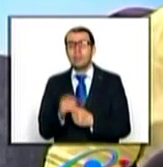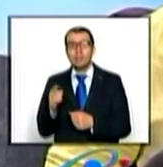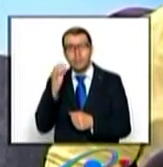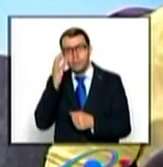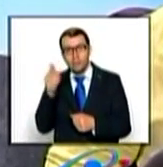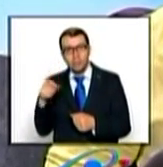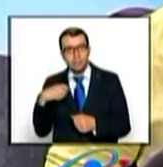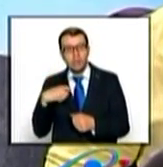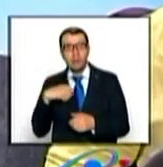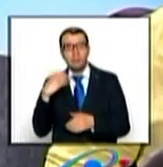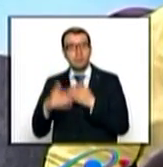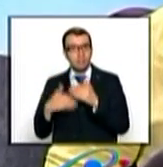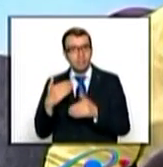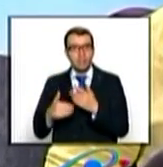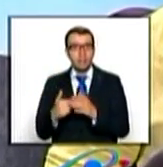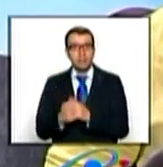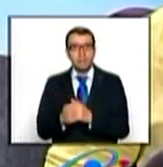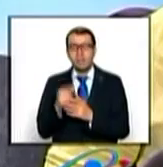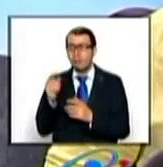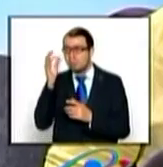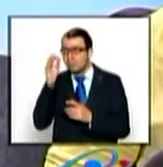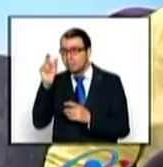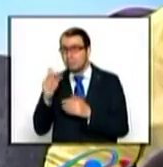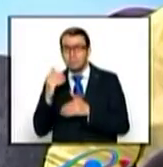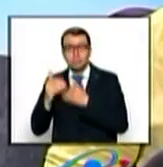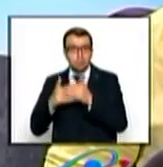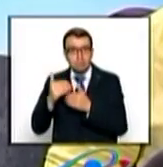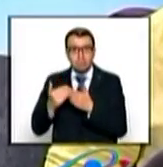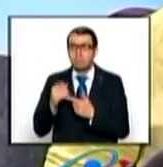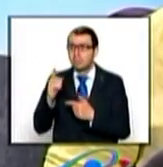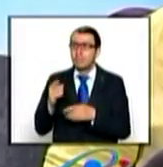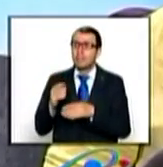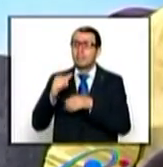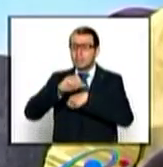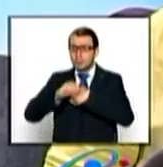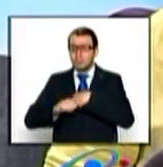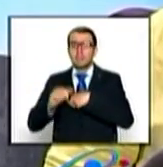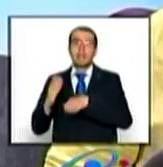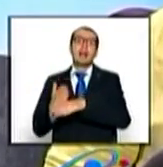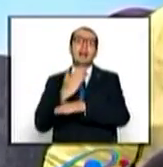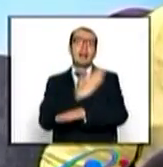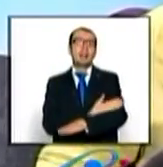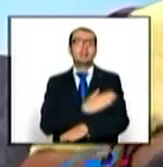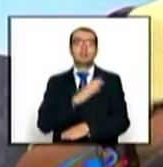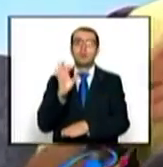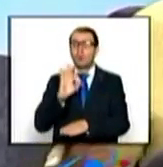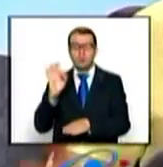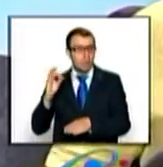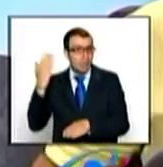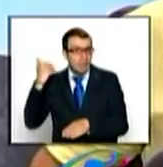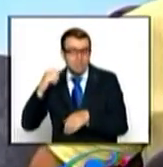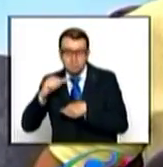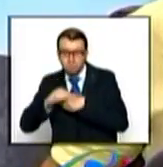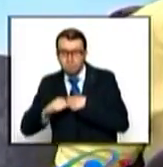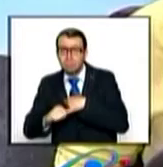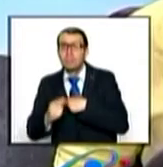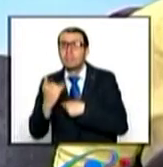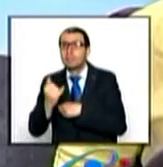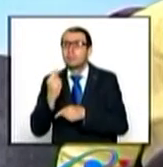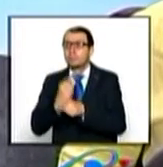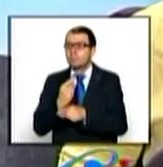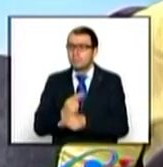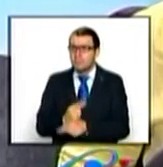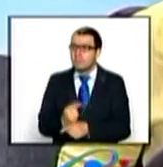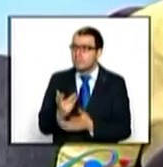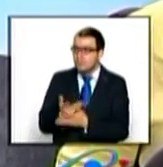proceso, digamos, quirúrgico, posquirúrgico, prequirúrgico, es decir, todo ese historial clínico. Pero después